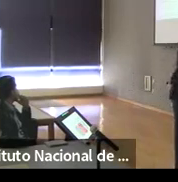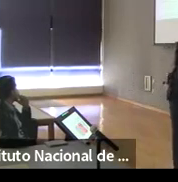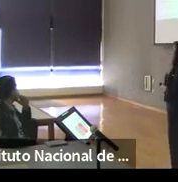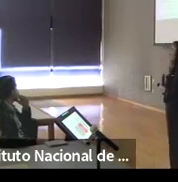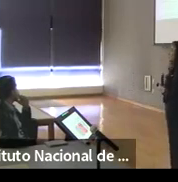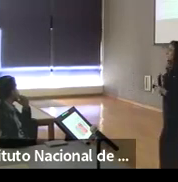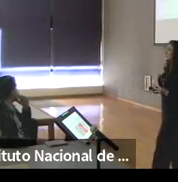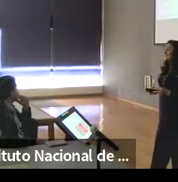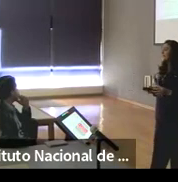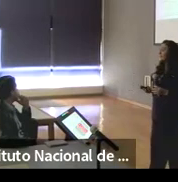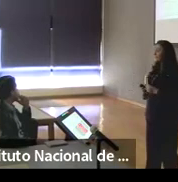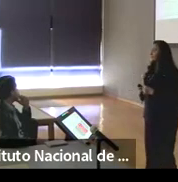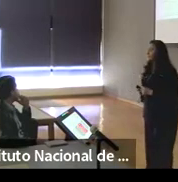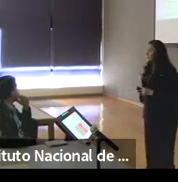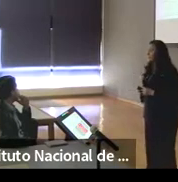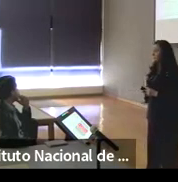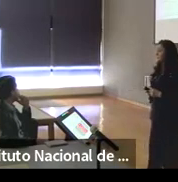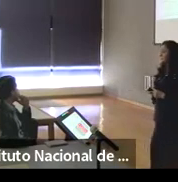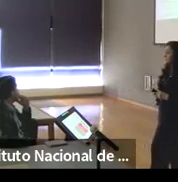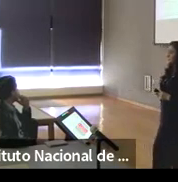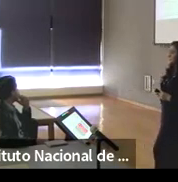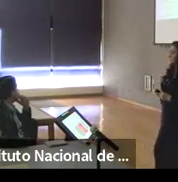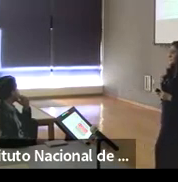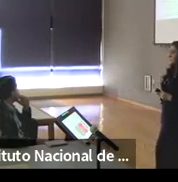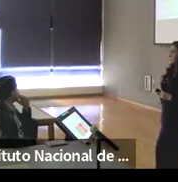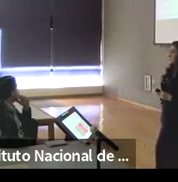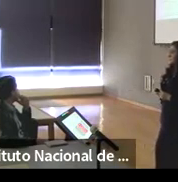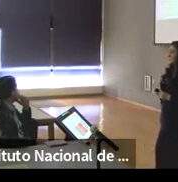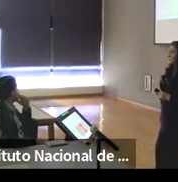pues con los niveles de gravedad del conflicto